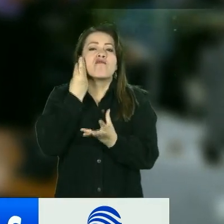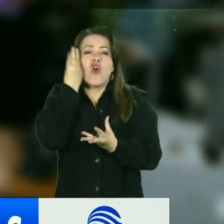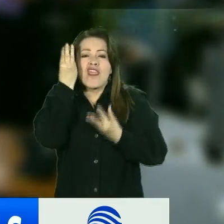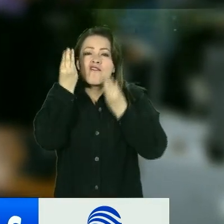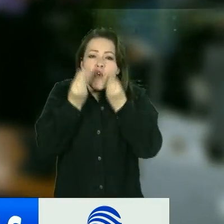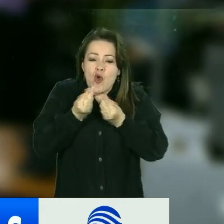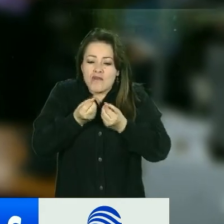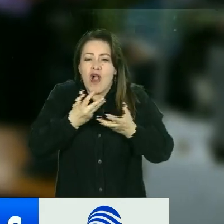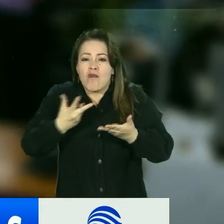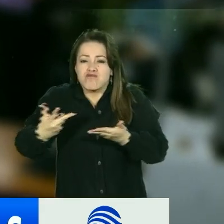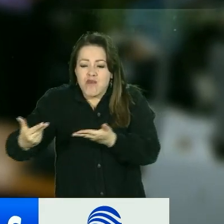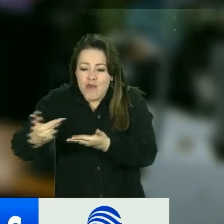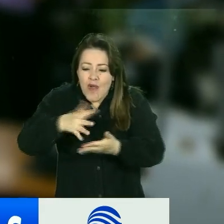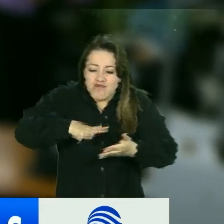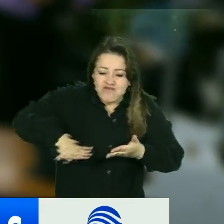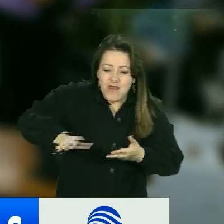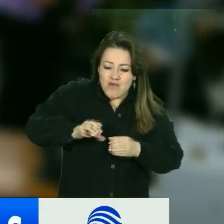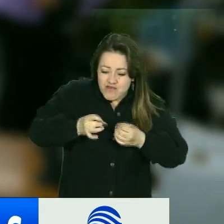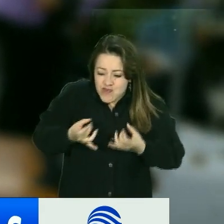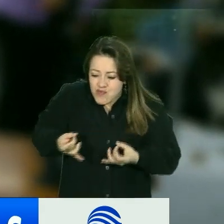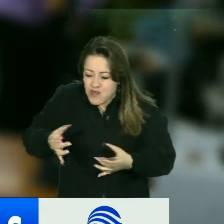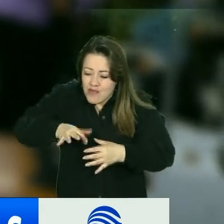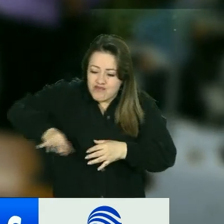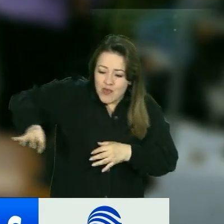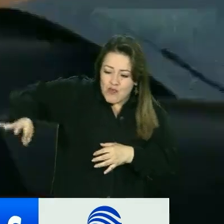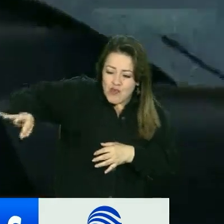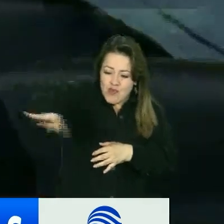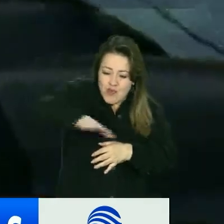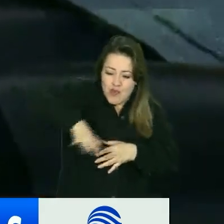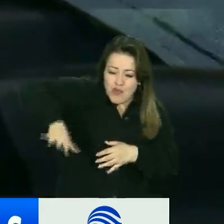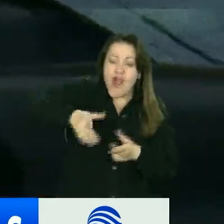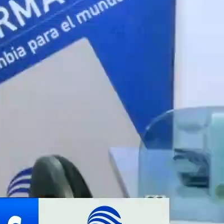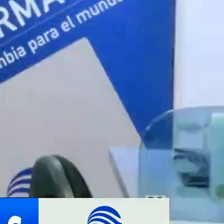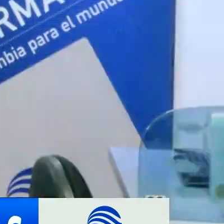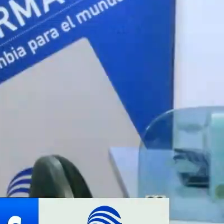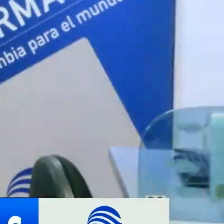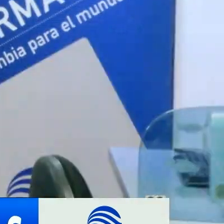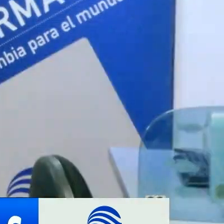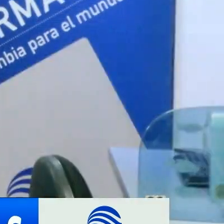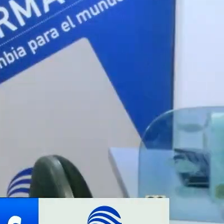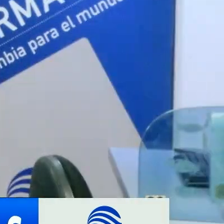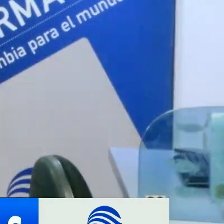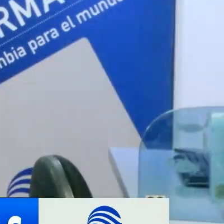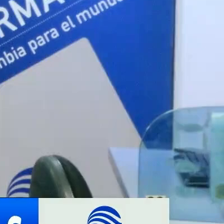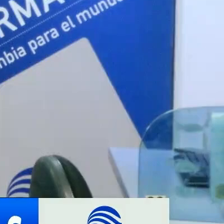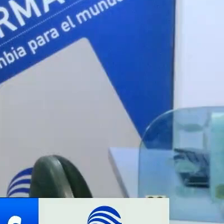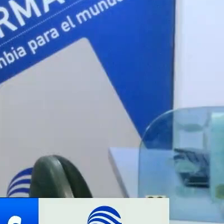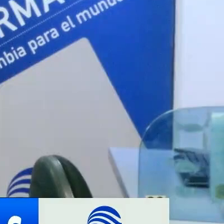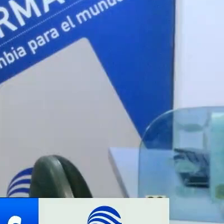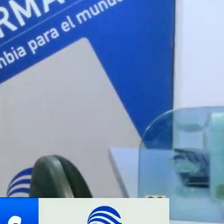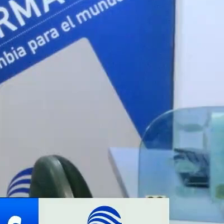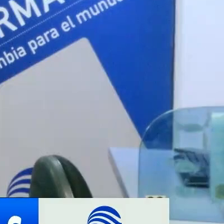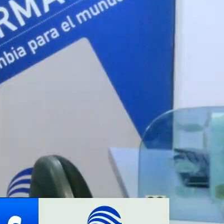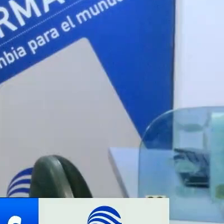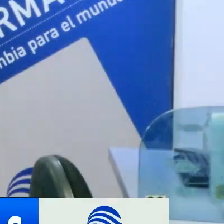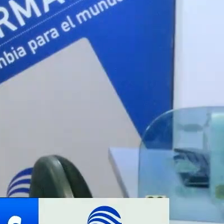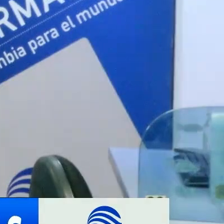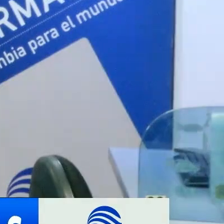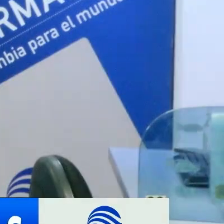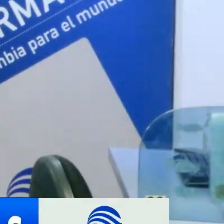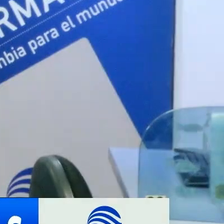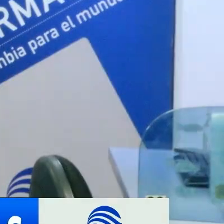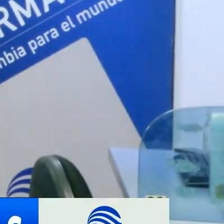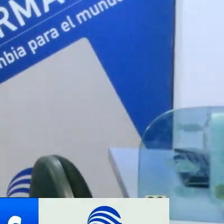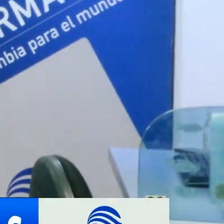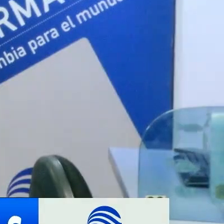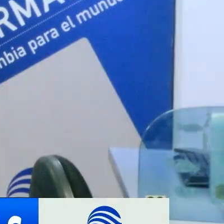de las flores y también de enlatado, sobre todo de atunes, donde obligan a las trabajadoras